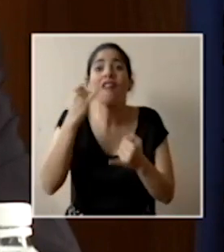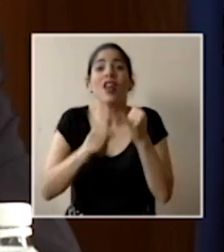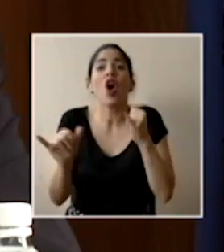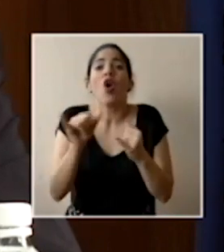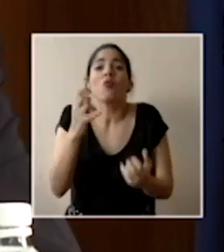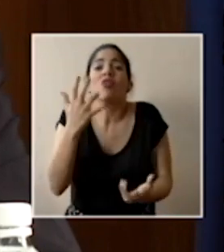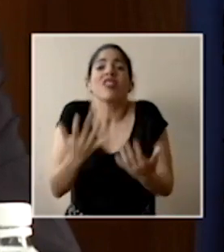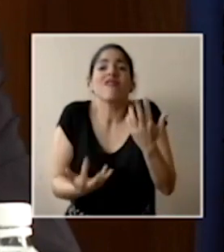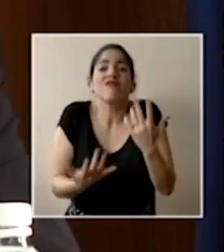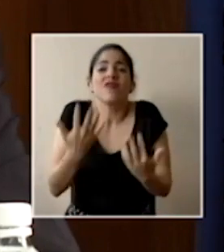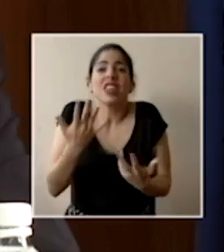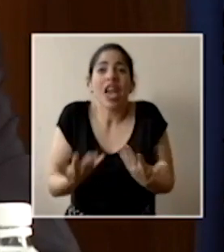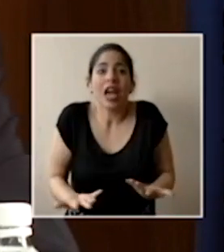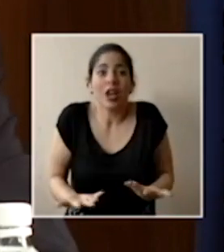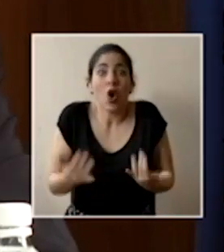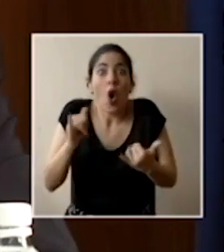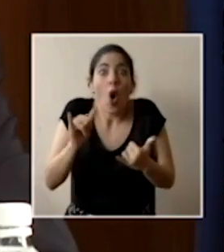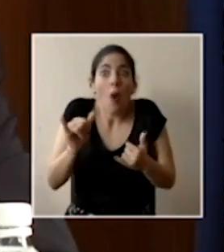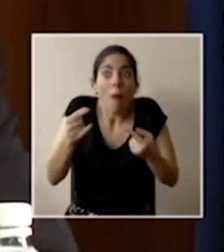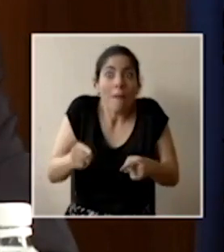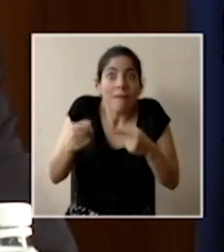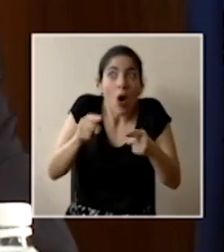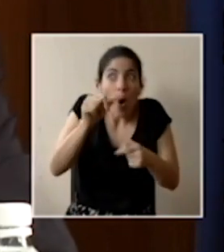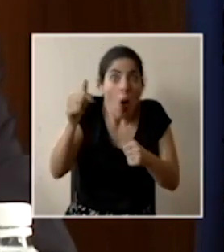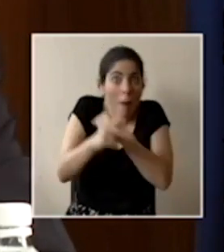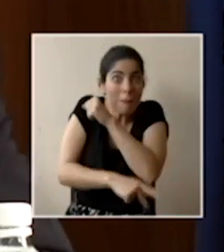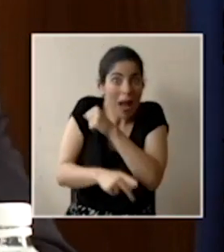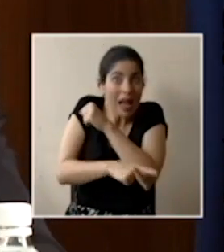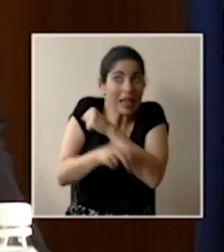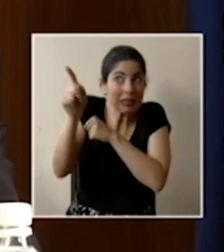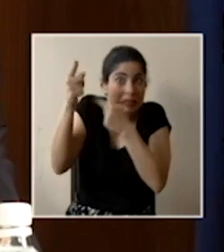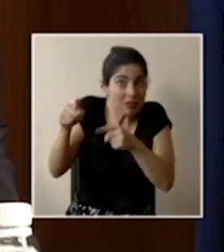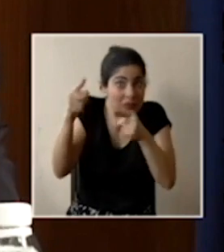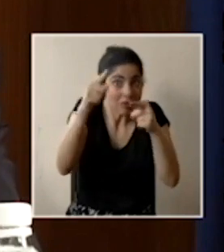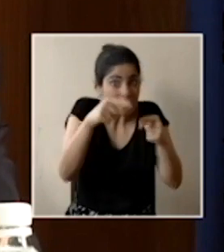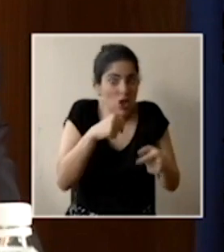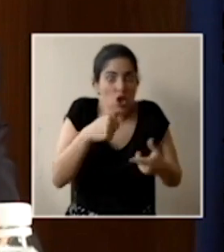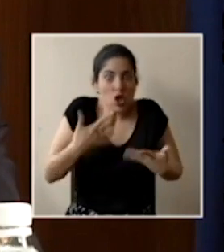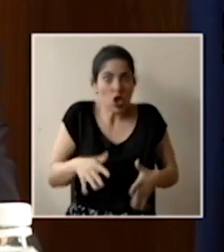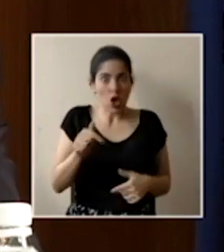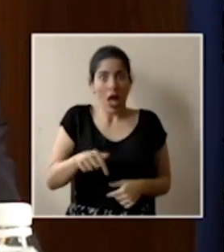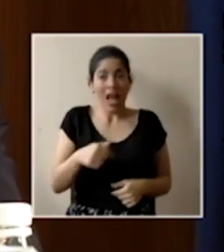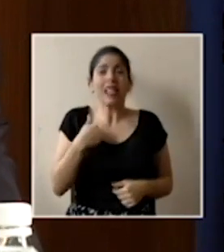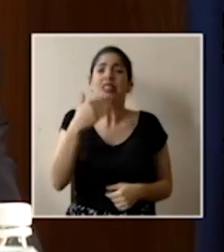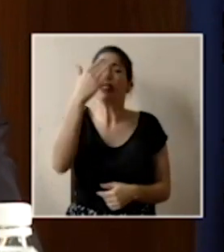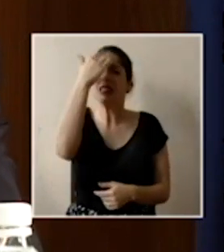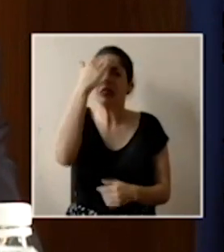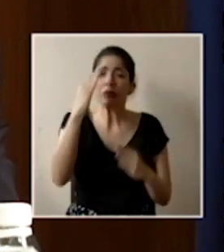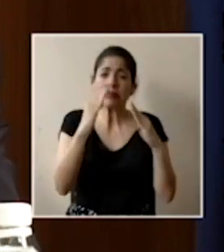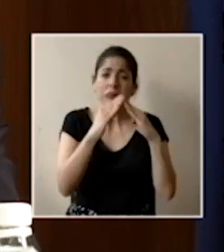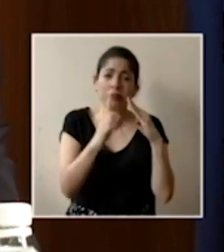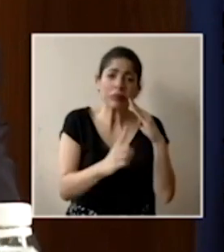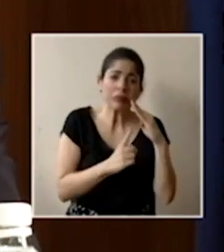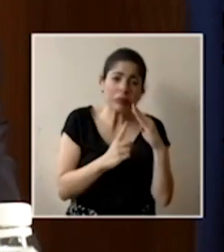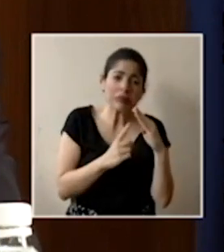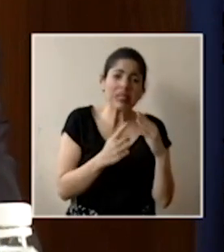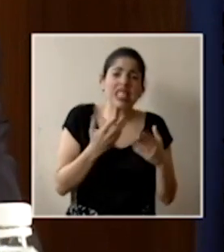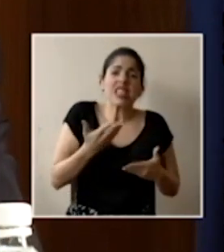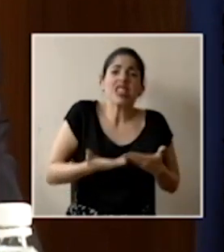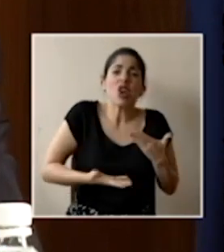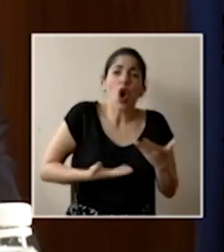infierno como está pasando en otros países. Así que el aislamiento es incómodo, todos queremos